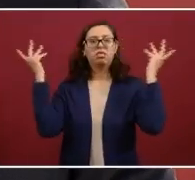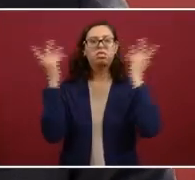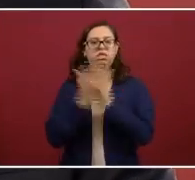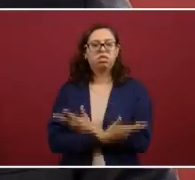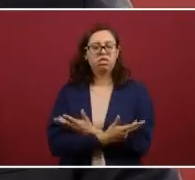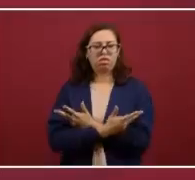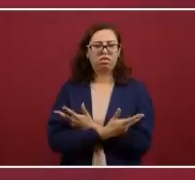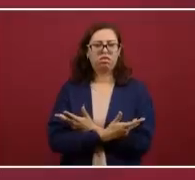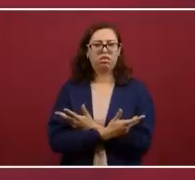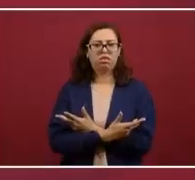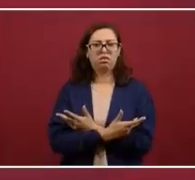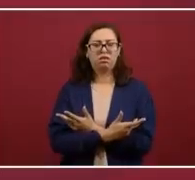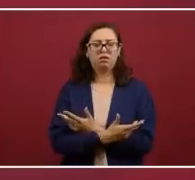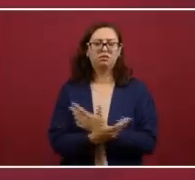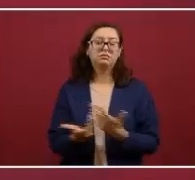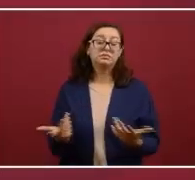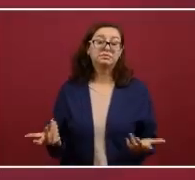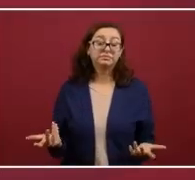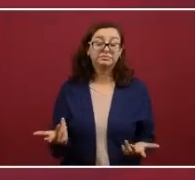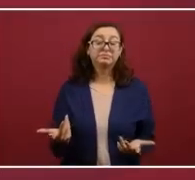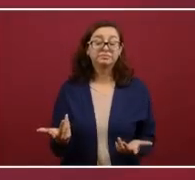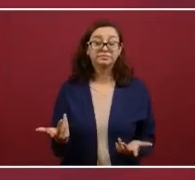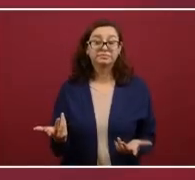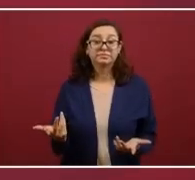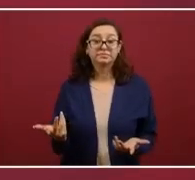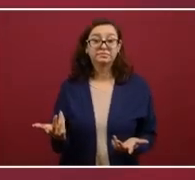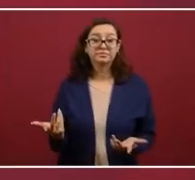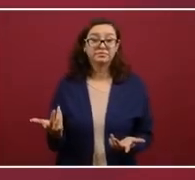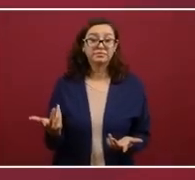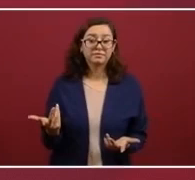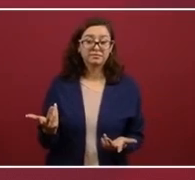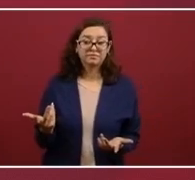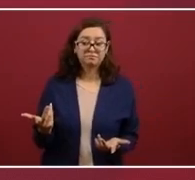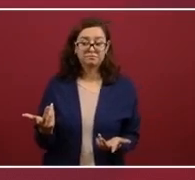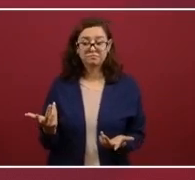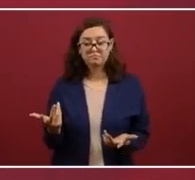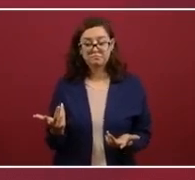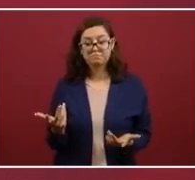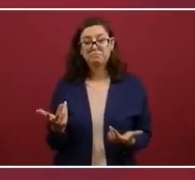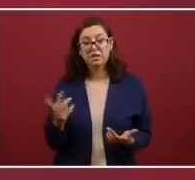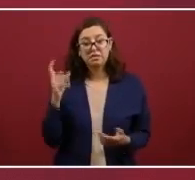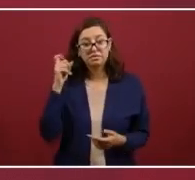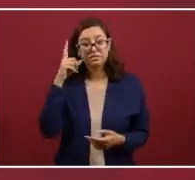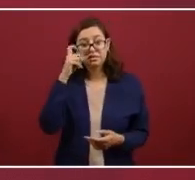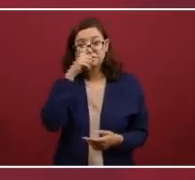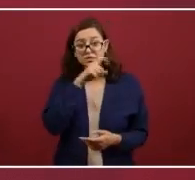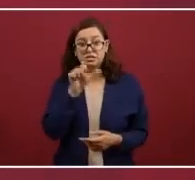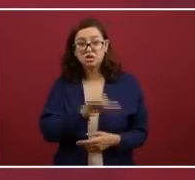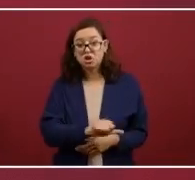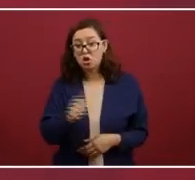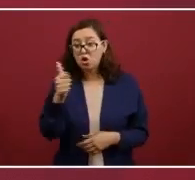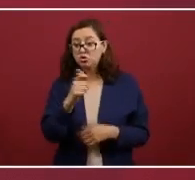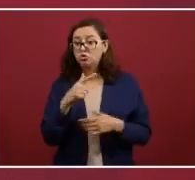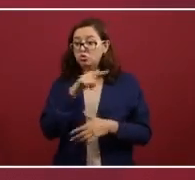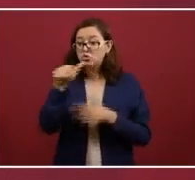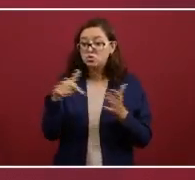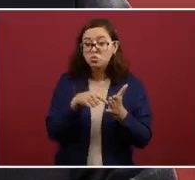Es muy difícil que esto se dé en otras partes